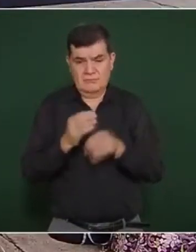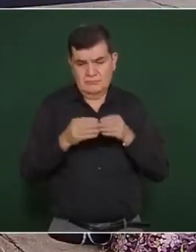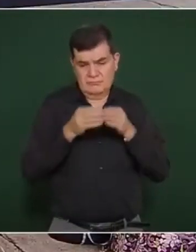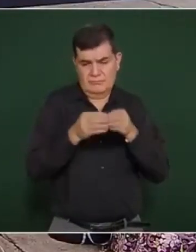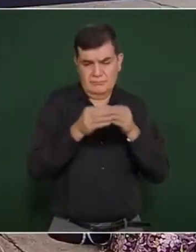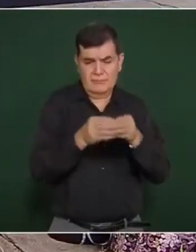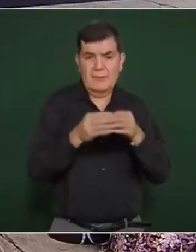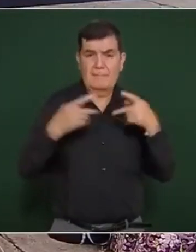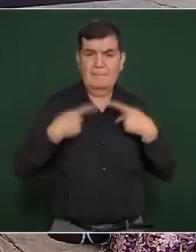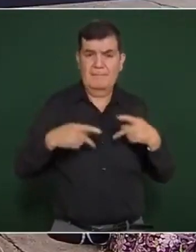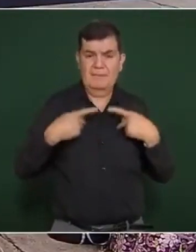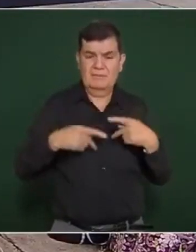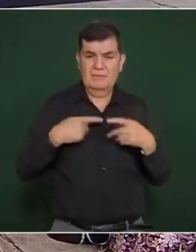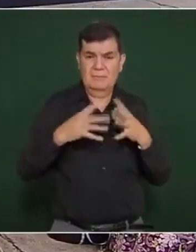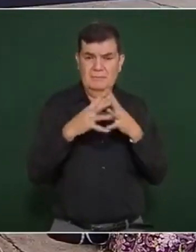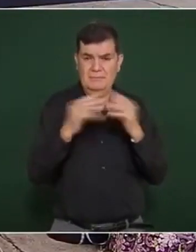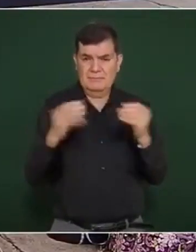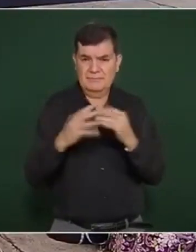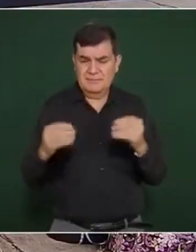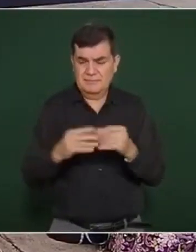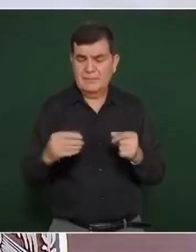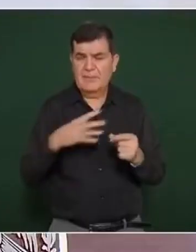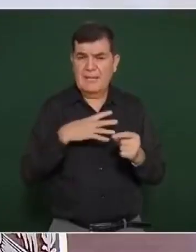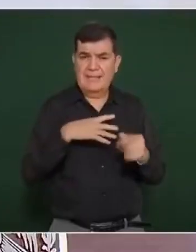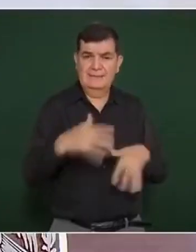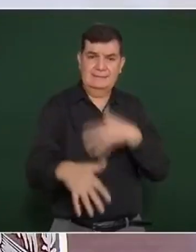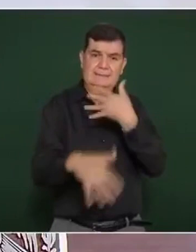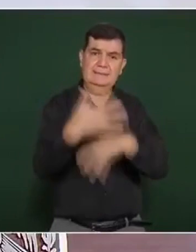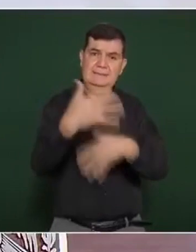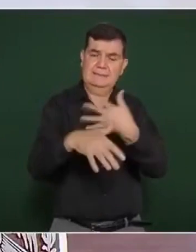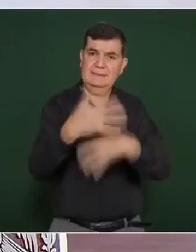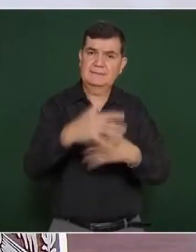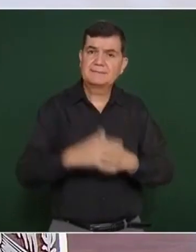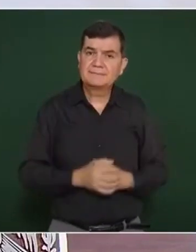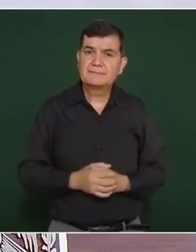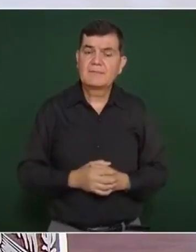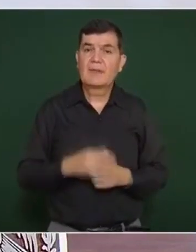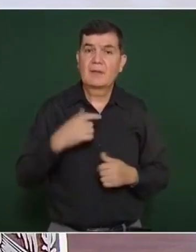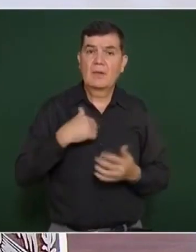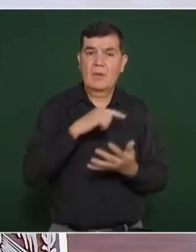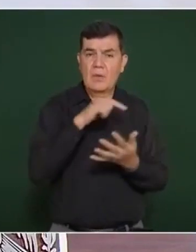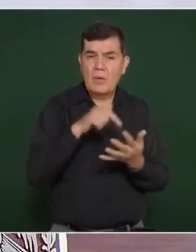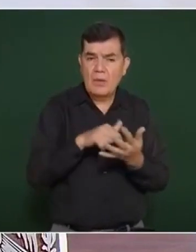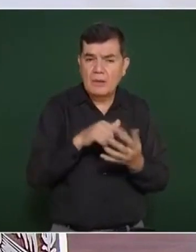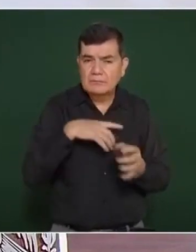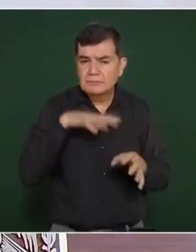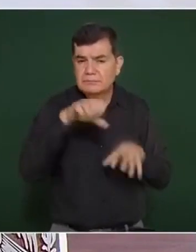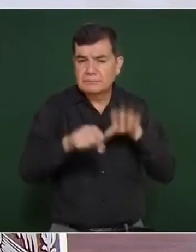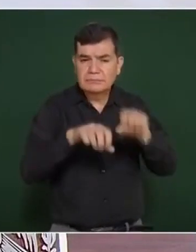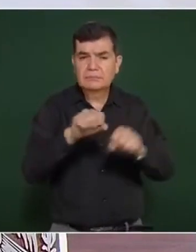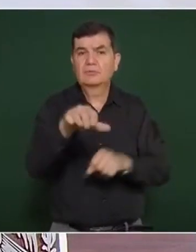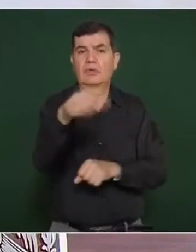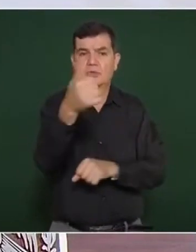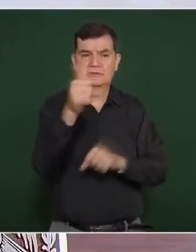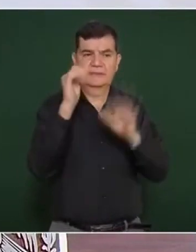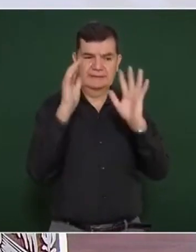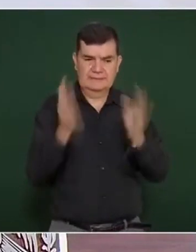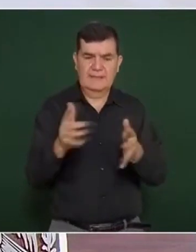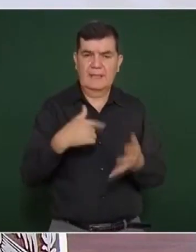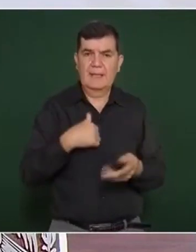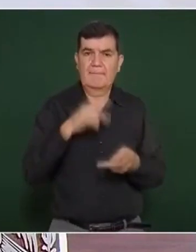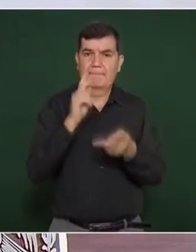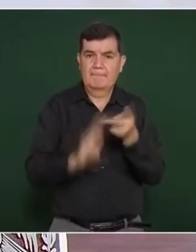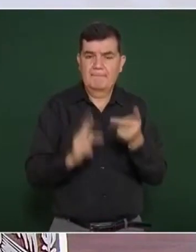embarcaciones con personas desaparecidas, tenemos 15, localizadas 11, con pendientes